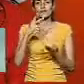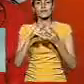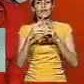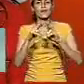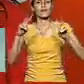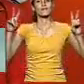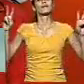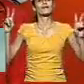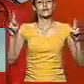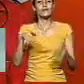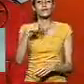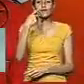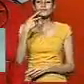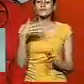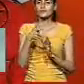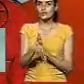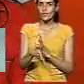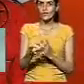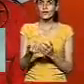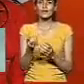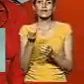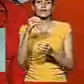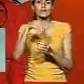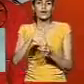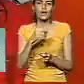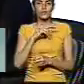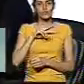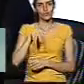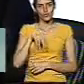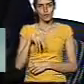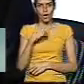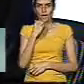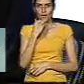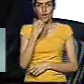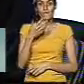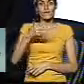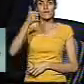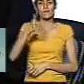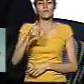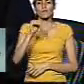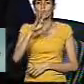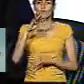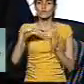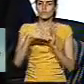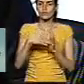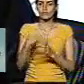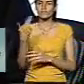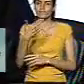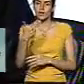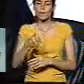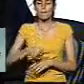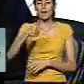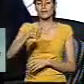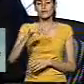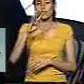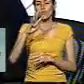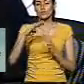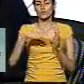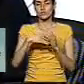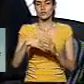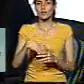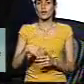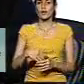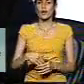en la política del desarme como tal, había más de 4.000 armas, perdón, más de 4.000